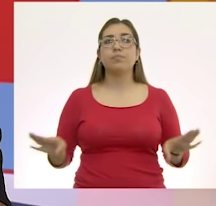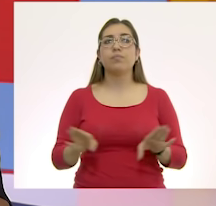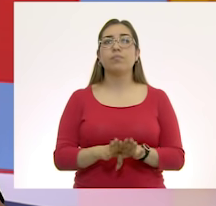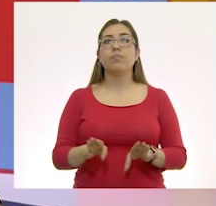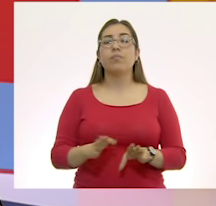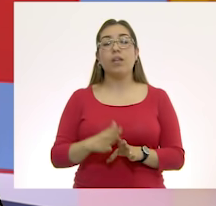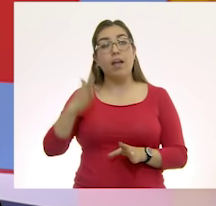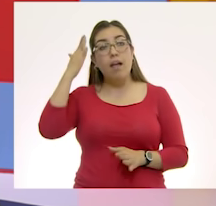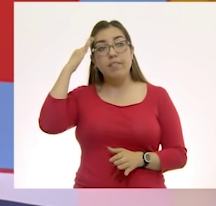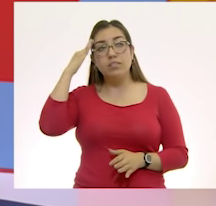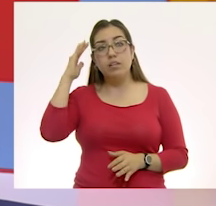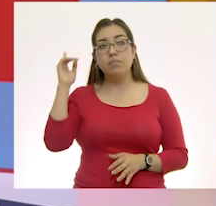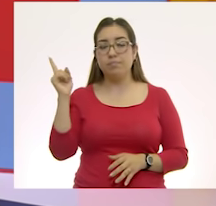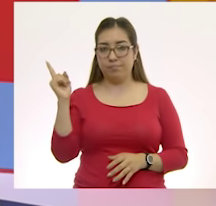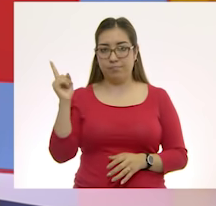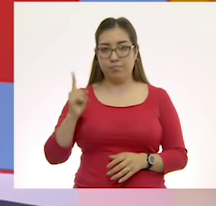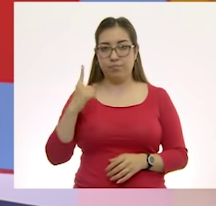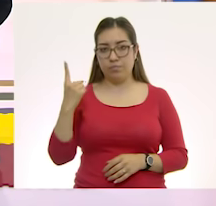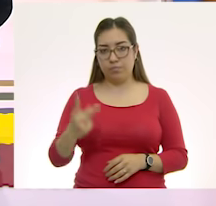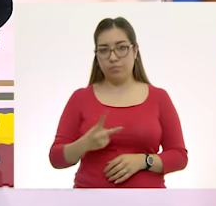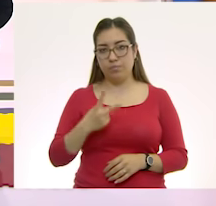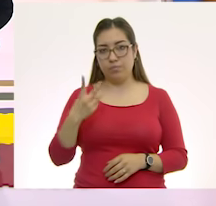la cabeza. Y es